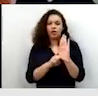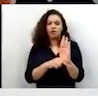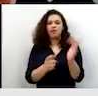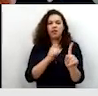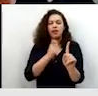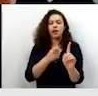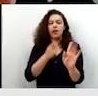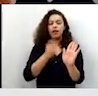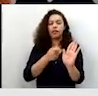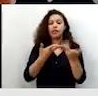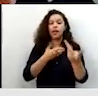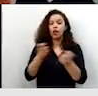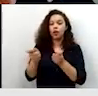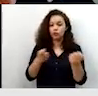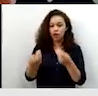manejo de alimentos.